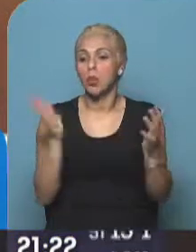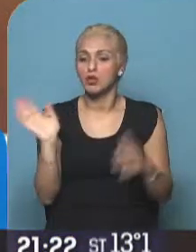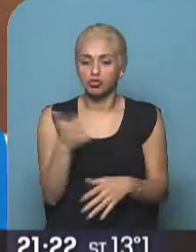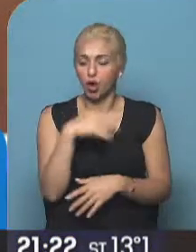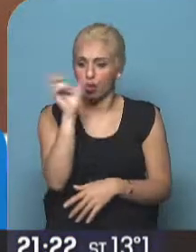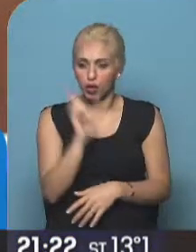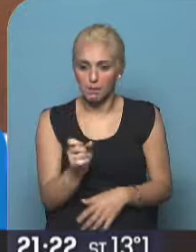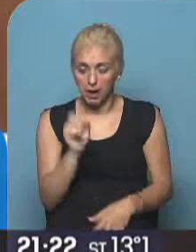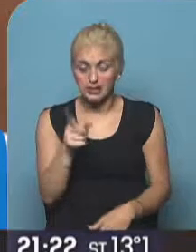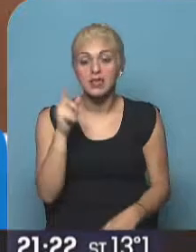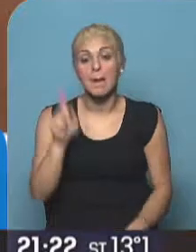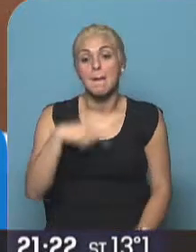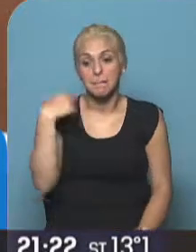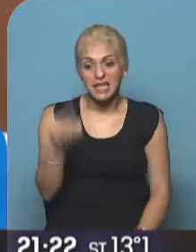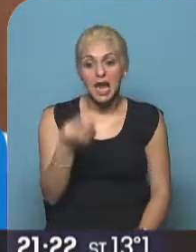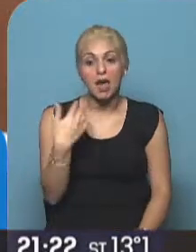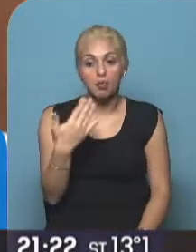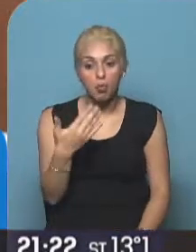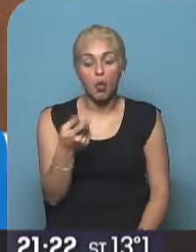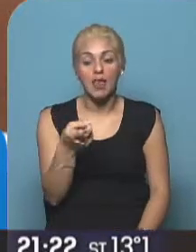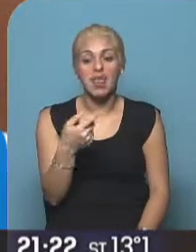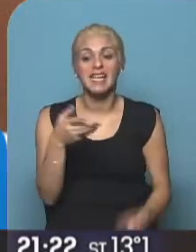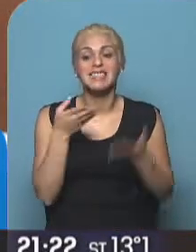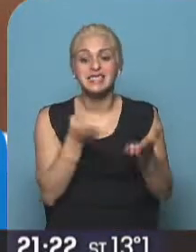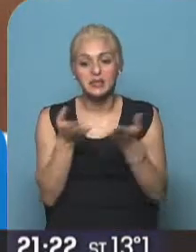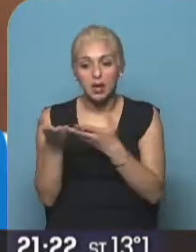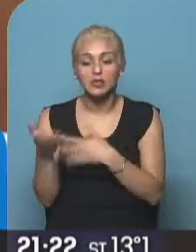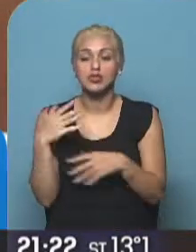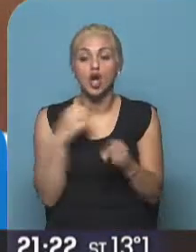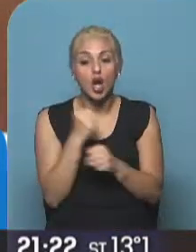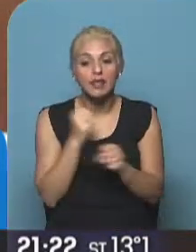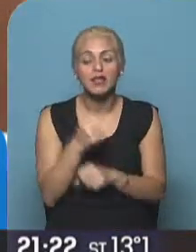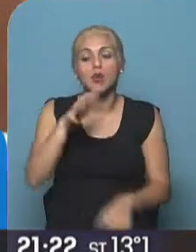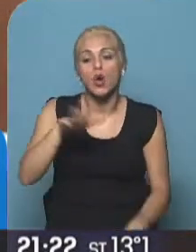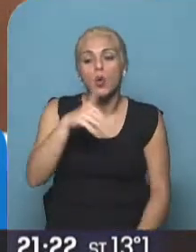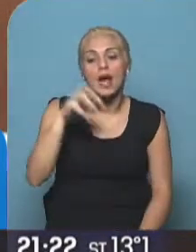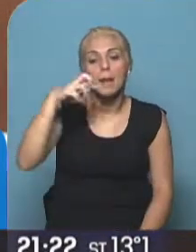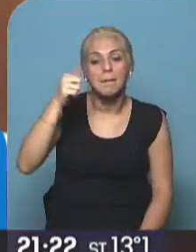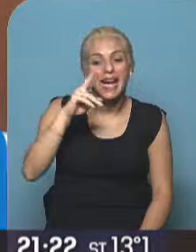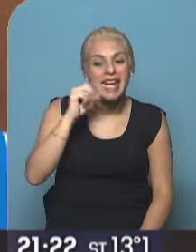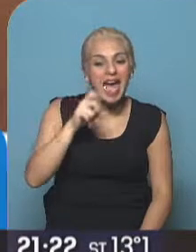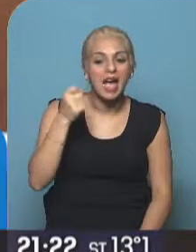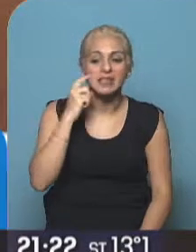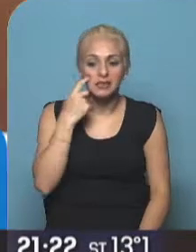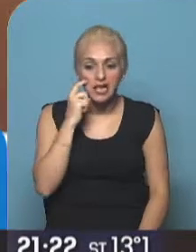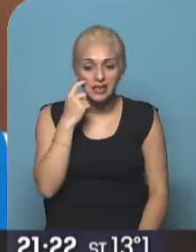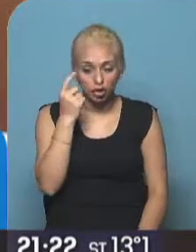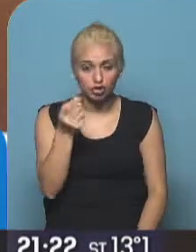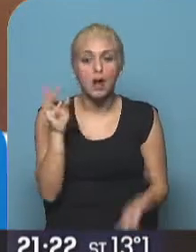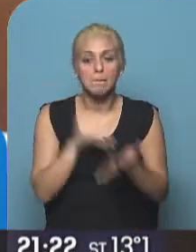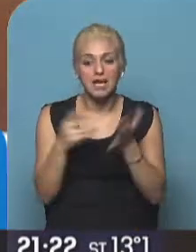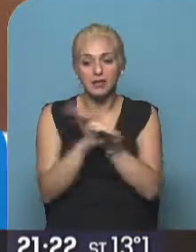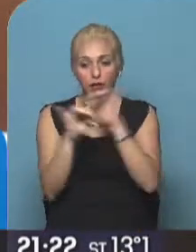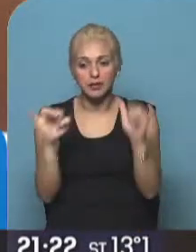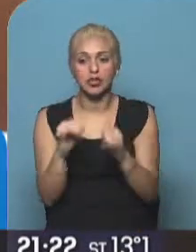mañana se podrá utilizar justamente en el servicio de colectivos de Paraná, en la provincia de Entre Ríos. Tenemos más información con el